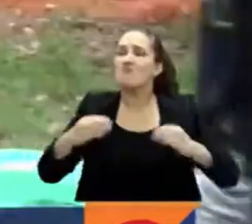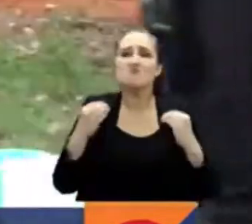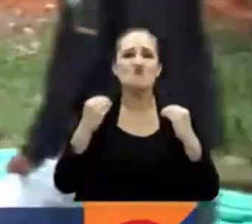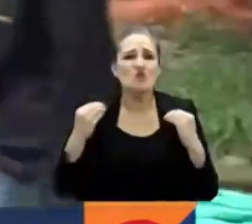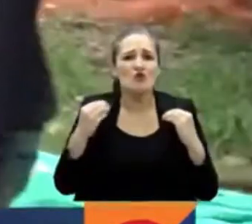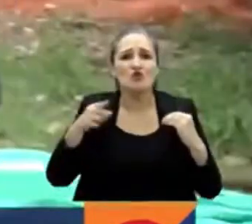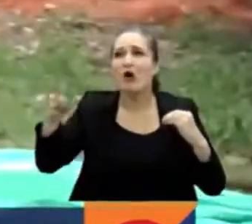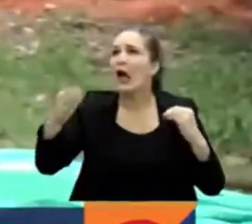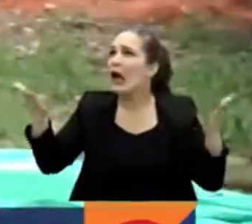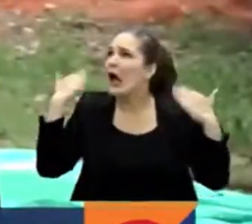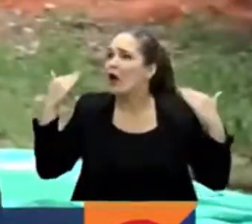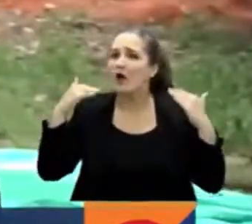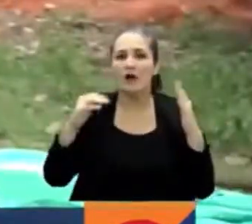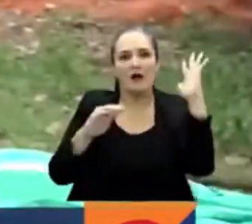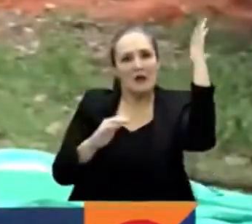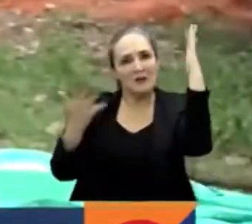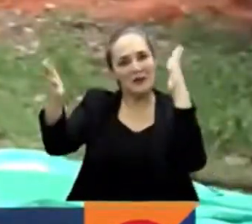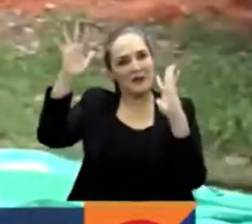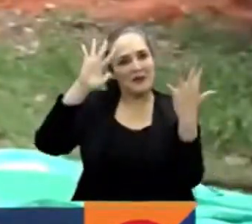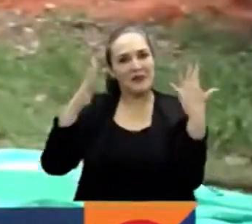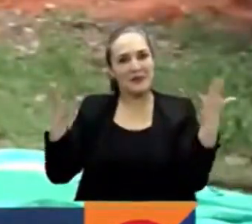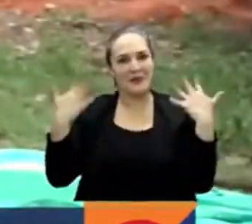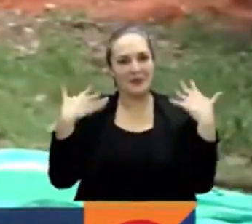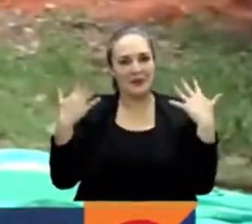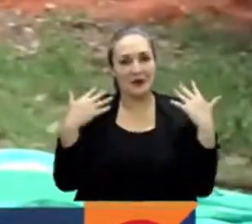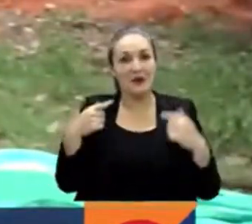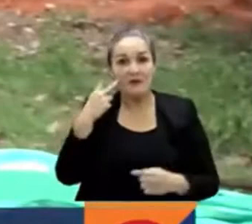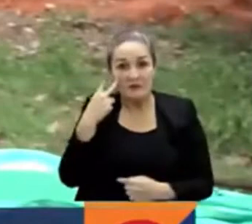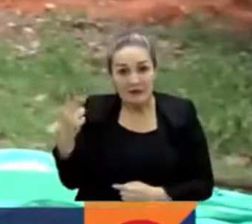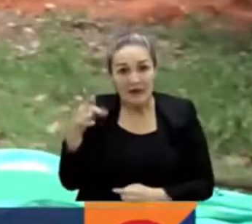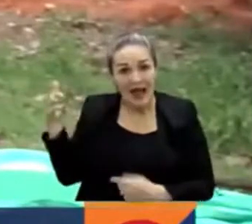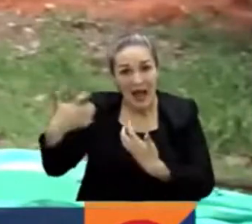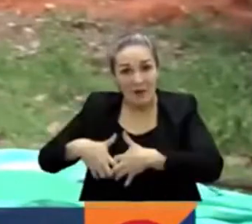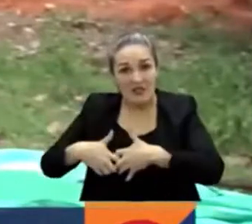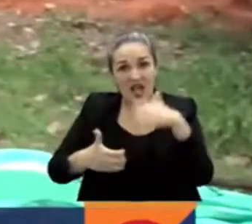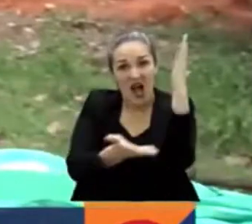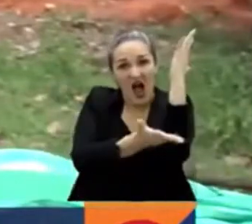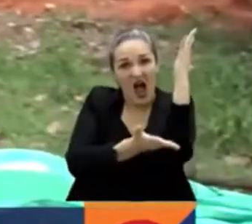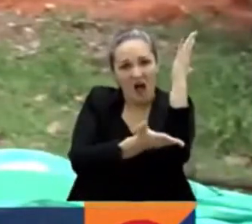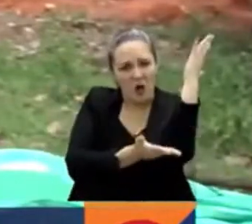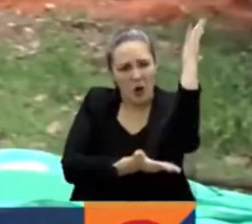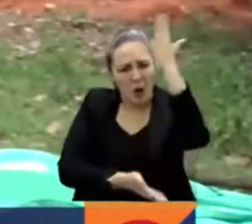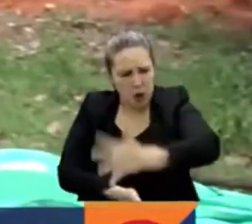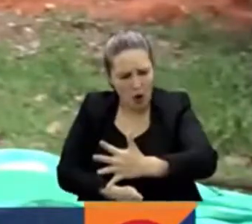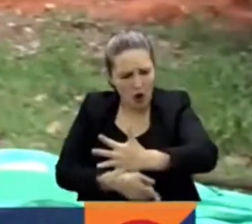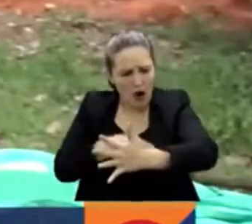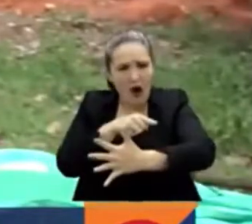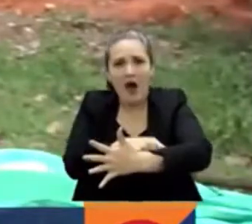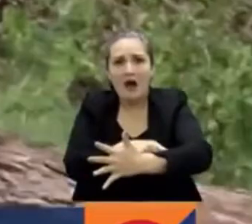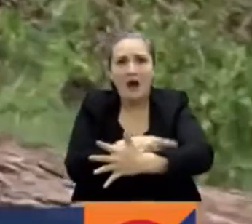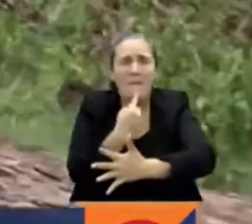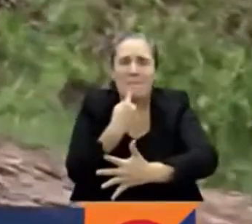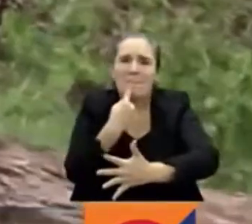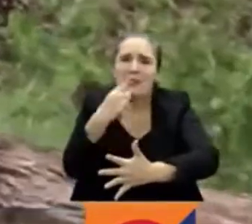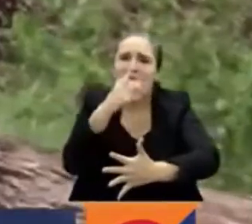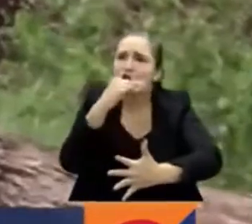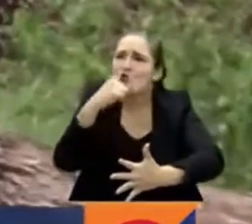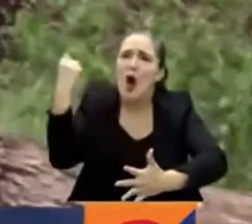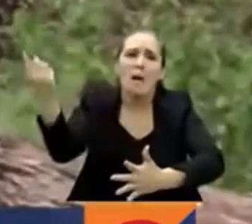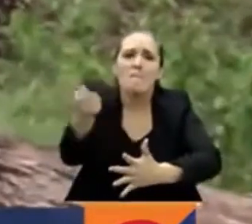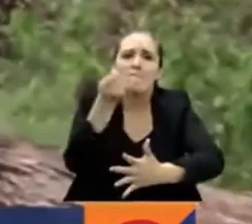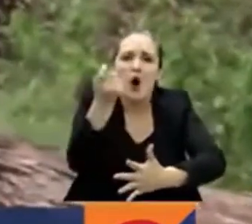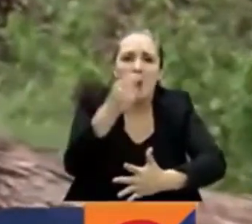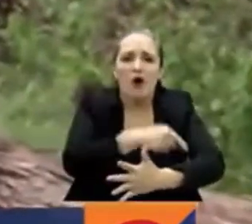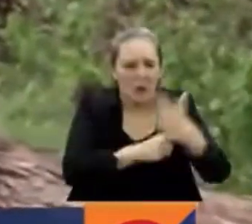gente. Marval, mire lo que está haciendo hoy, una masacre. Tumbó un árbol que está en vía de extinción. Estas